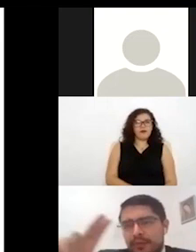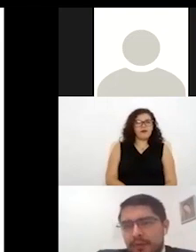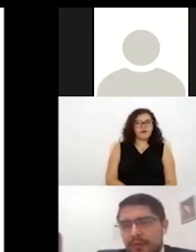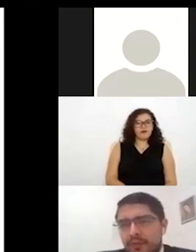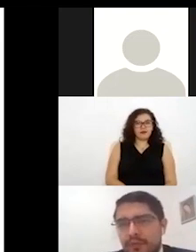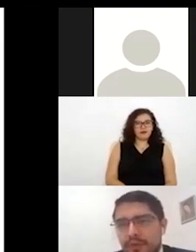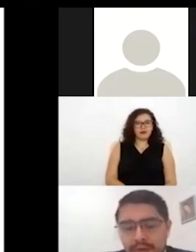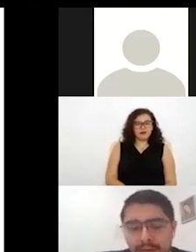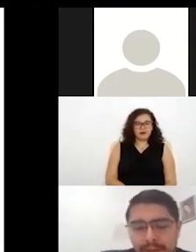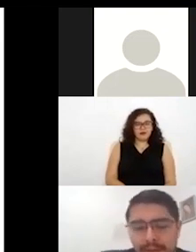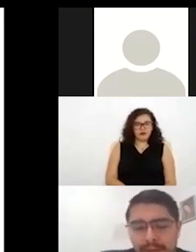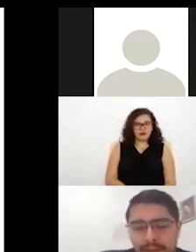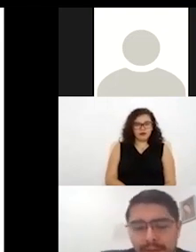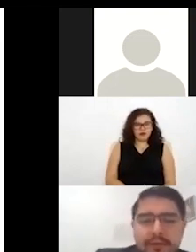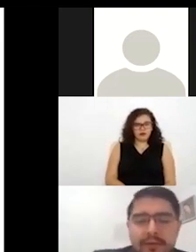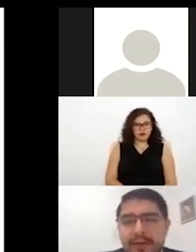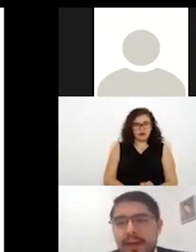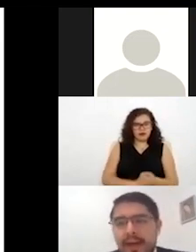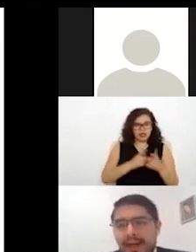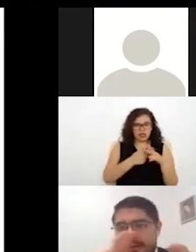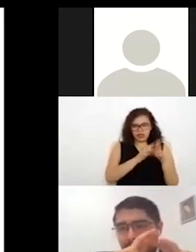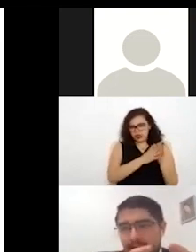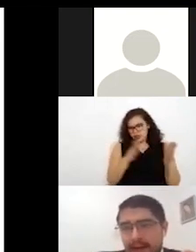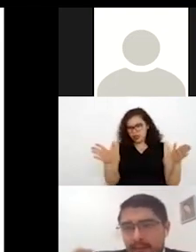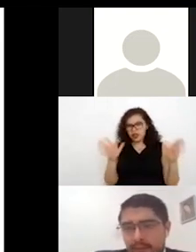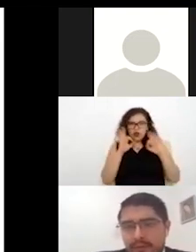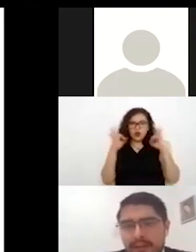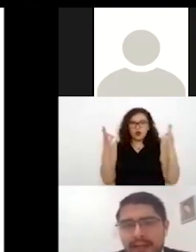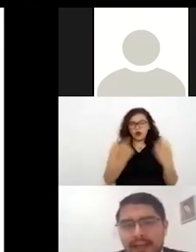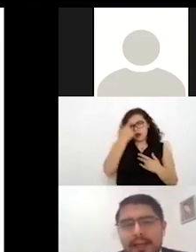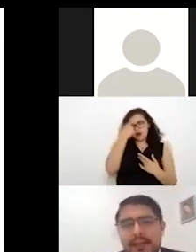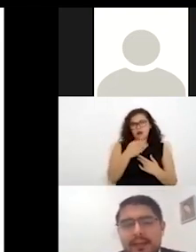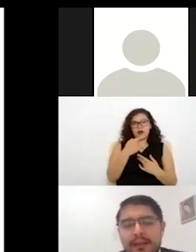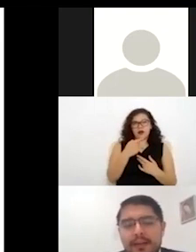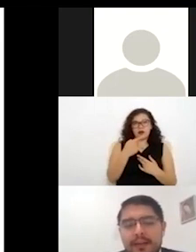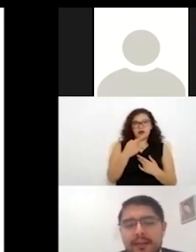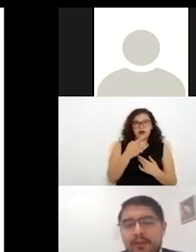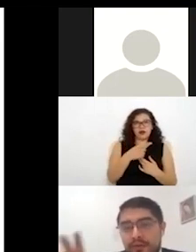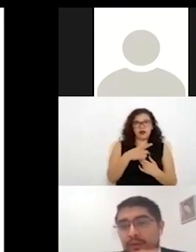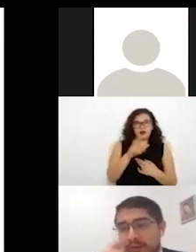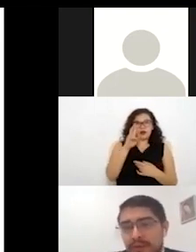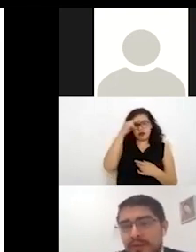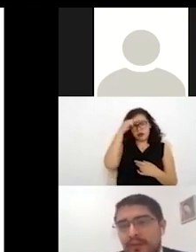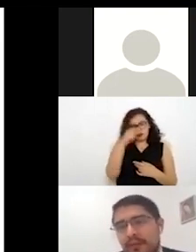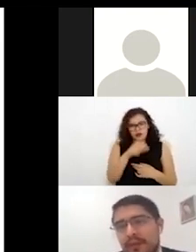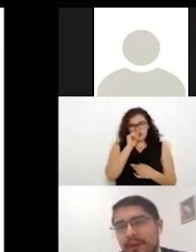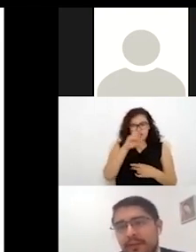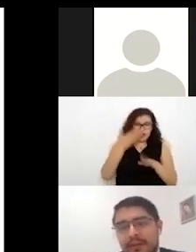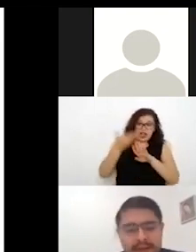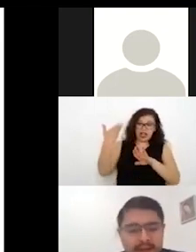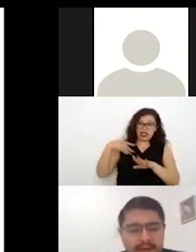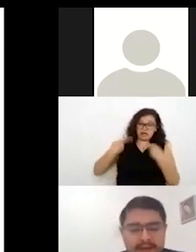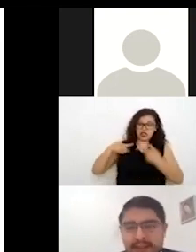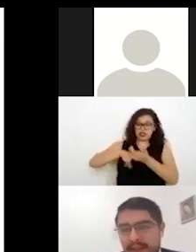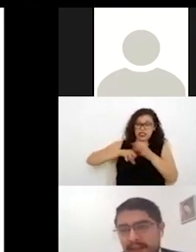momento histórico convulso, de alguna forma a través de la Revolución Mexicana y con los abusos que se dieron a los